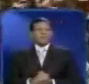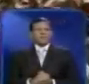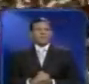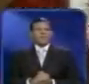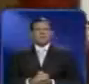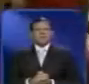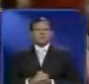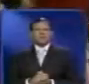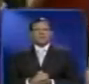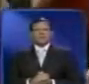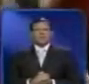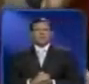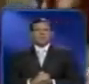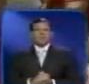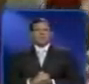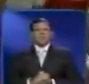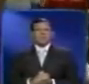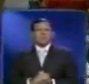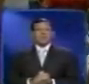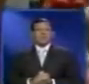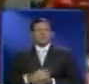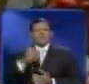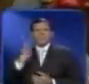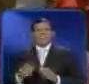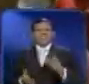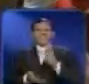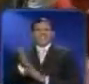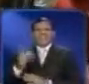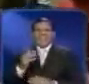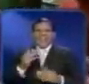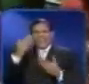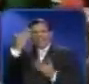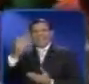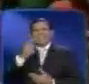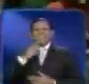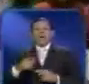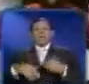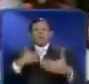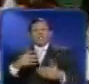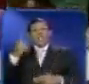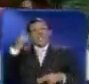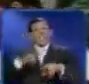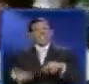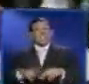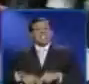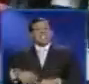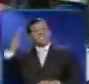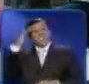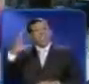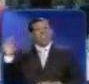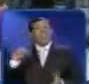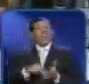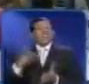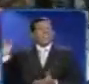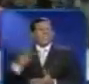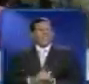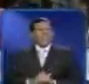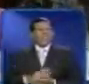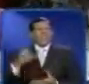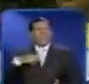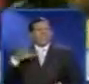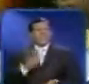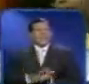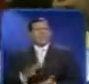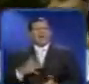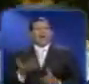Hay que salir adelante con este proceso educativo para que nuestros niños sepan De dónde venimos dónde estamos y